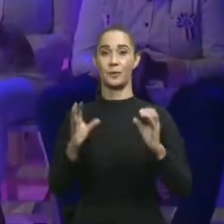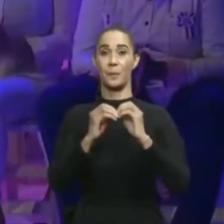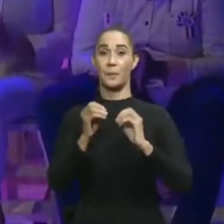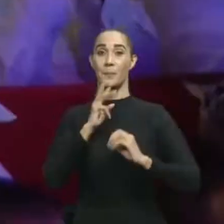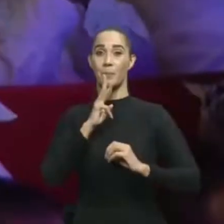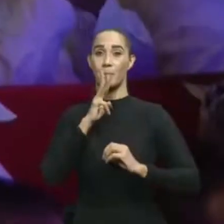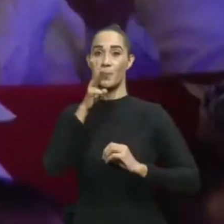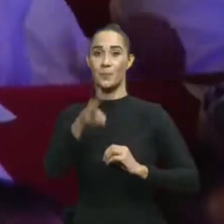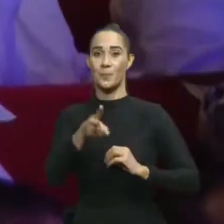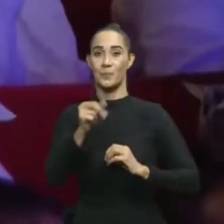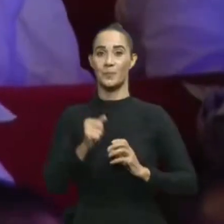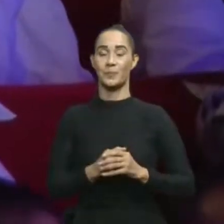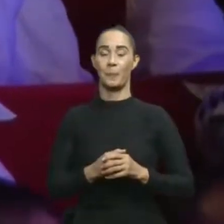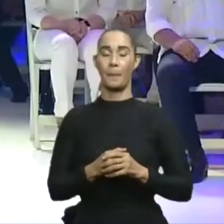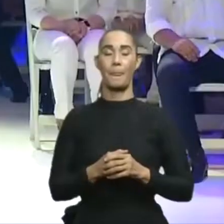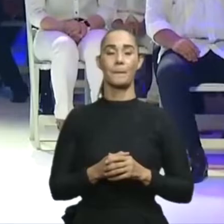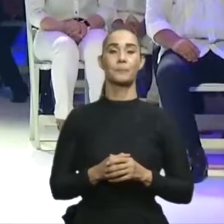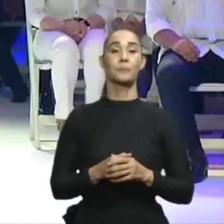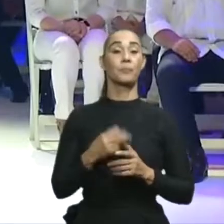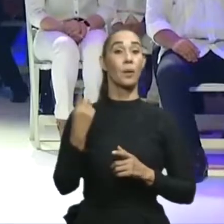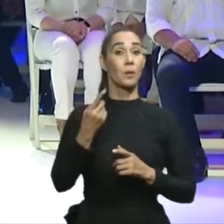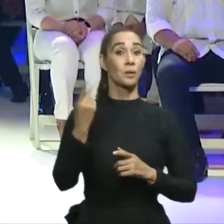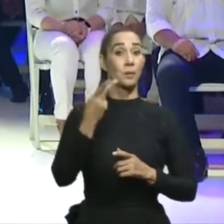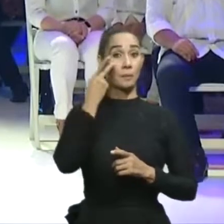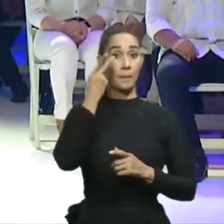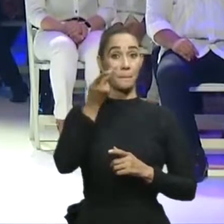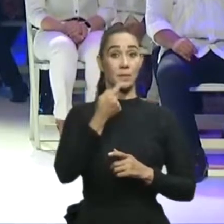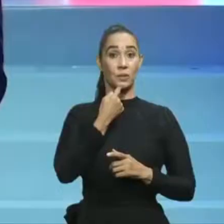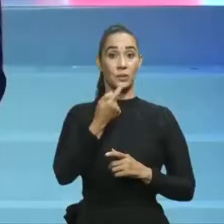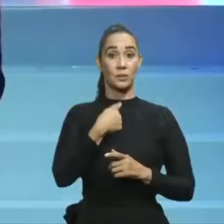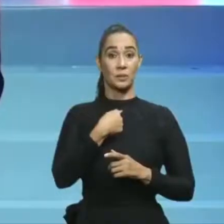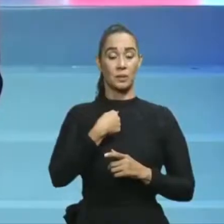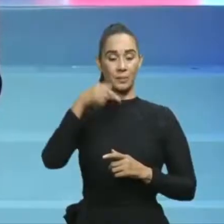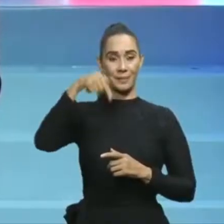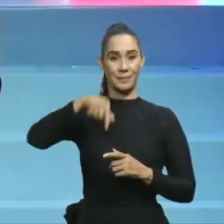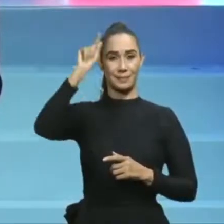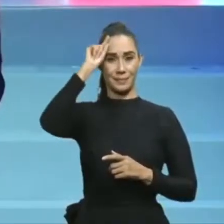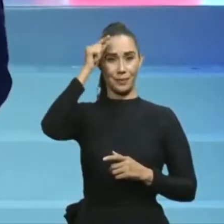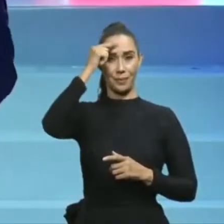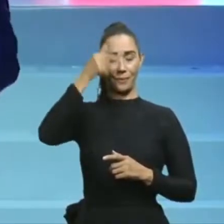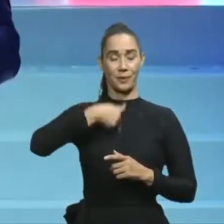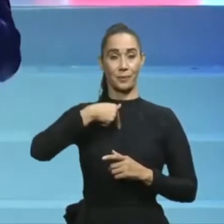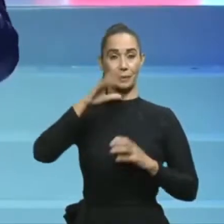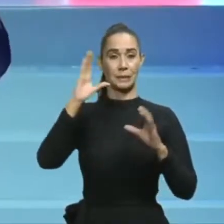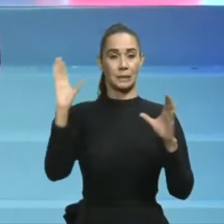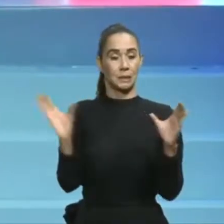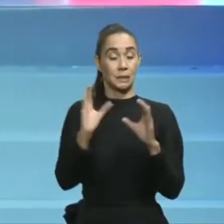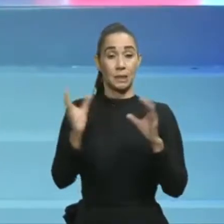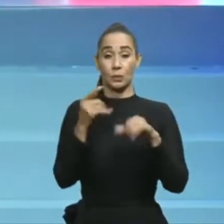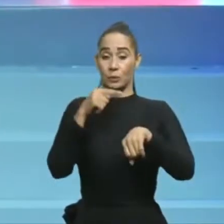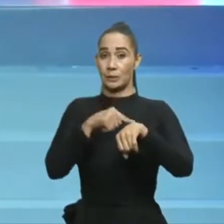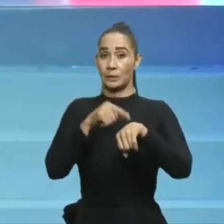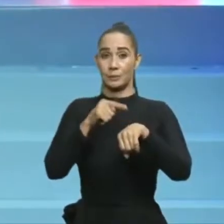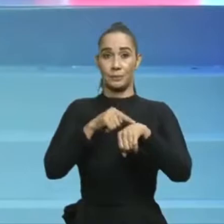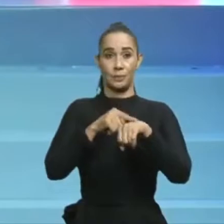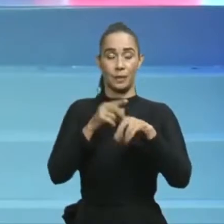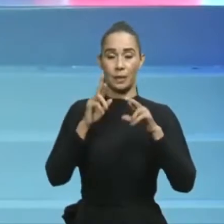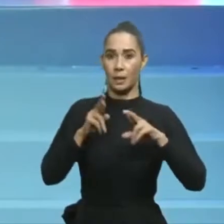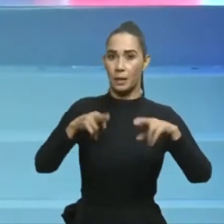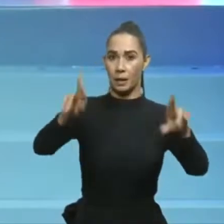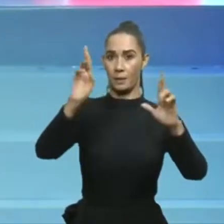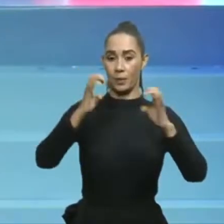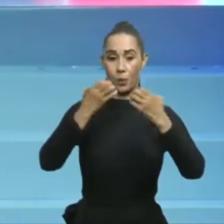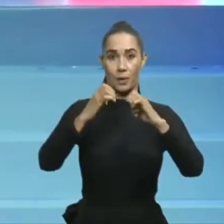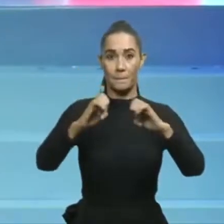como siempre me han escuchado decir este gobierno ha tenido que actuar en todo momento bajo la urgencia